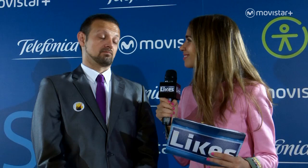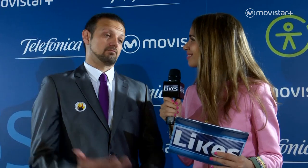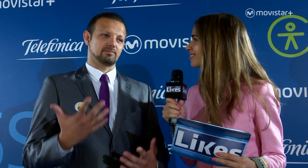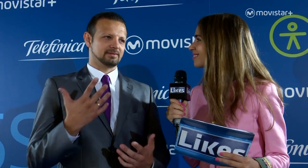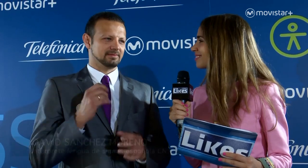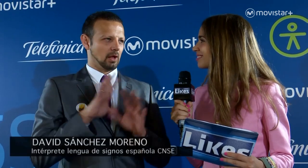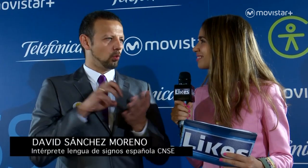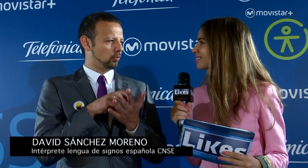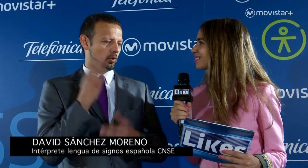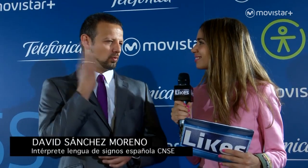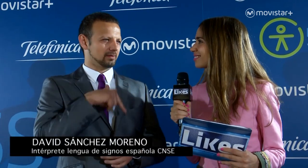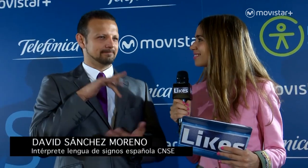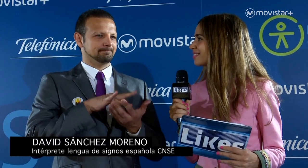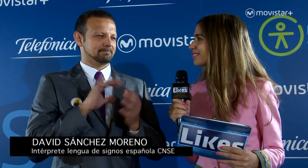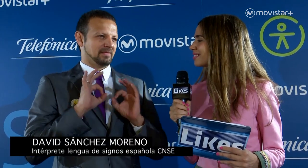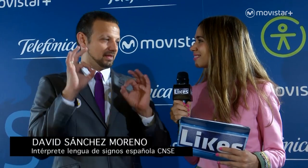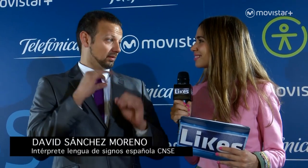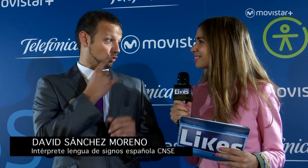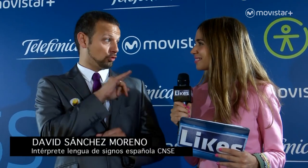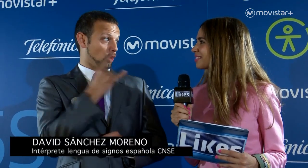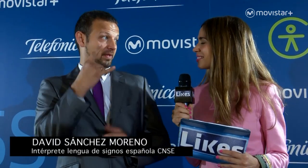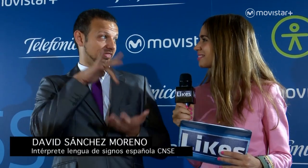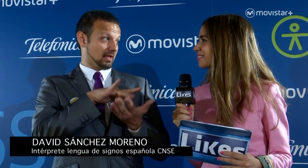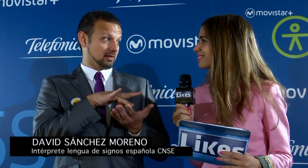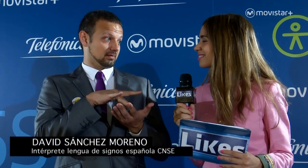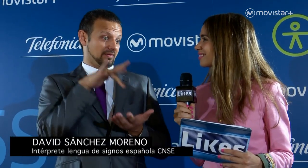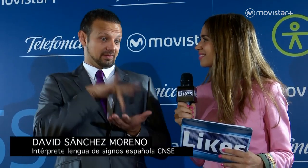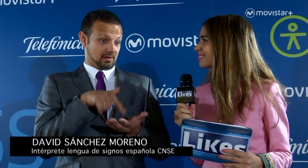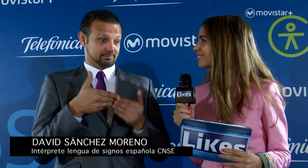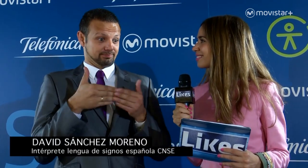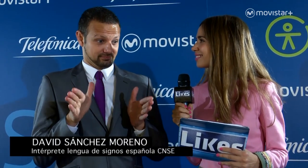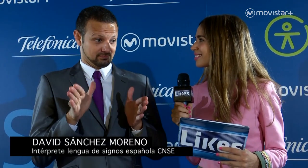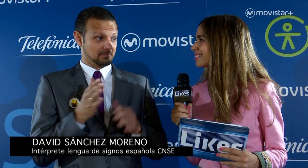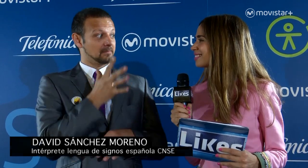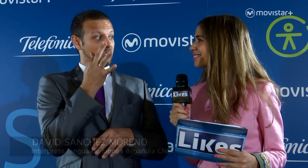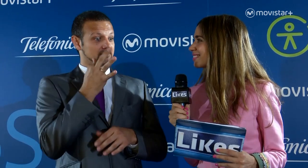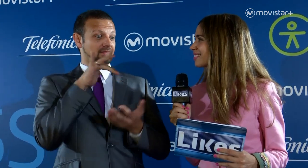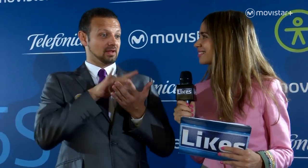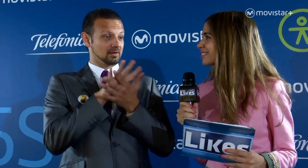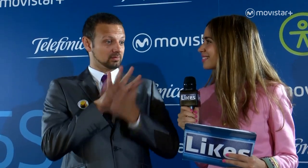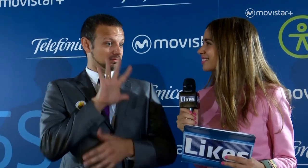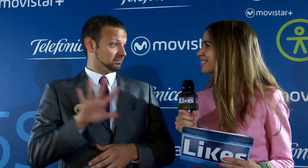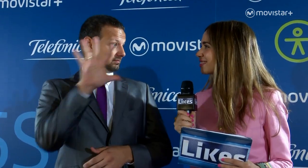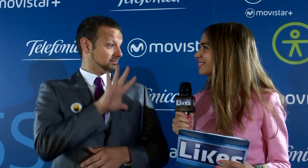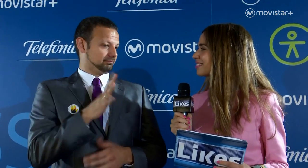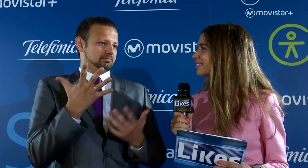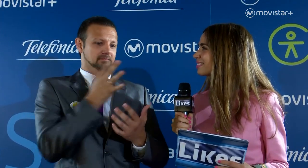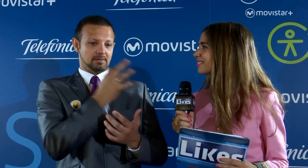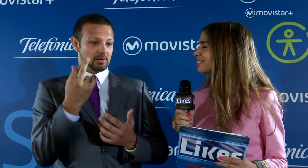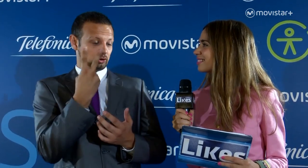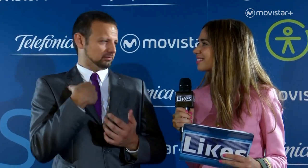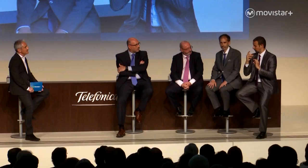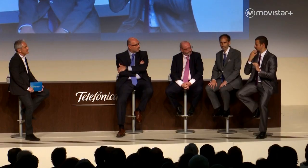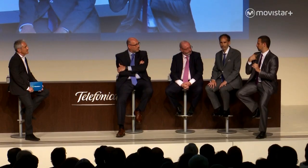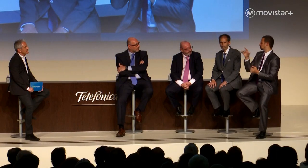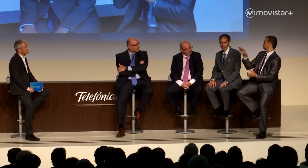Es un día muy especial. Celebramos hoy por primera vez el tema que tratamos de Telefónica y el Día Nacional de la Lengua de Signos, súper